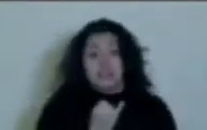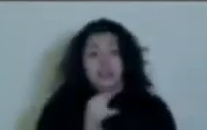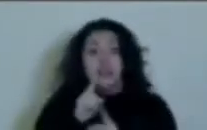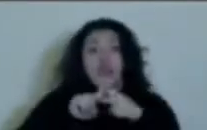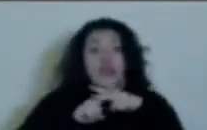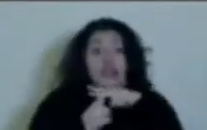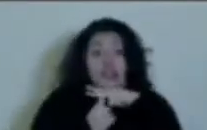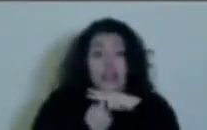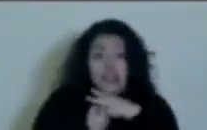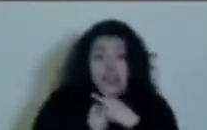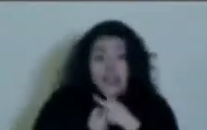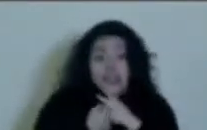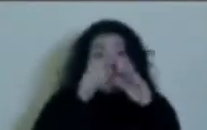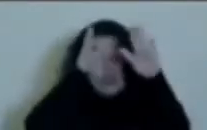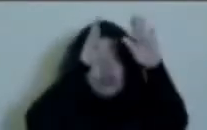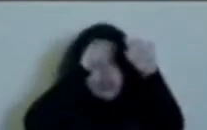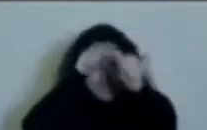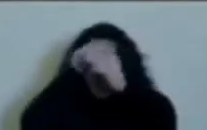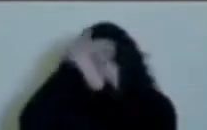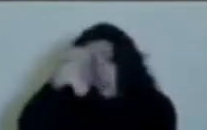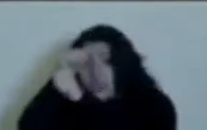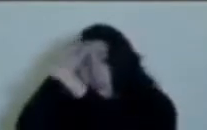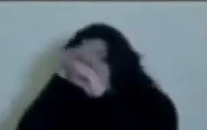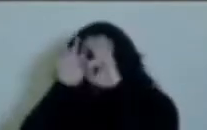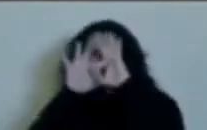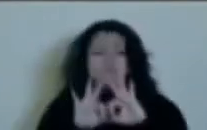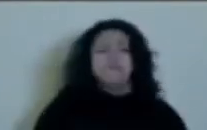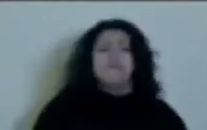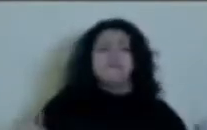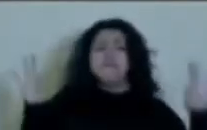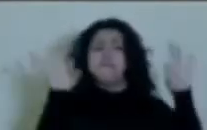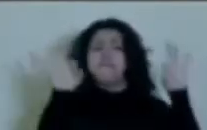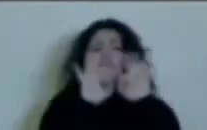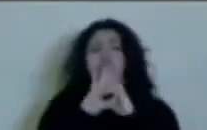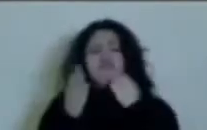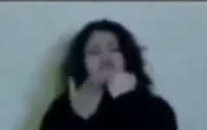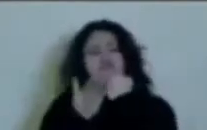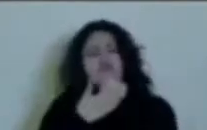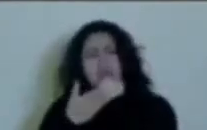acuerdos importantes y trascendentales para la vida universitaria.